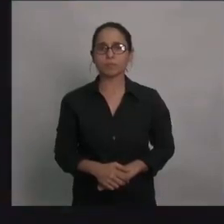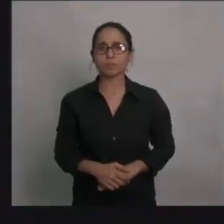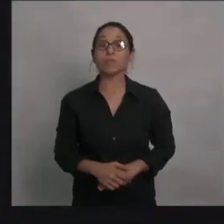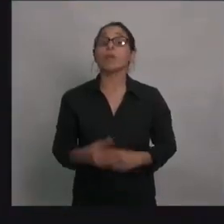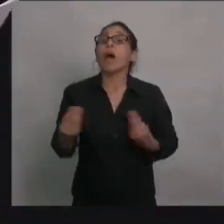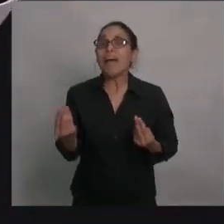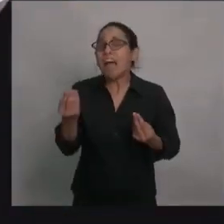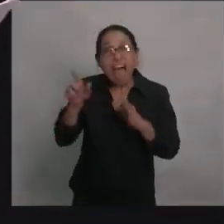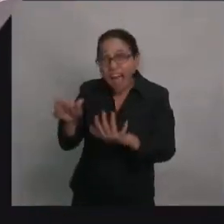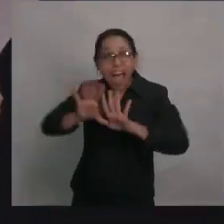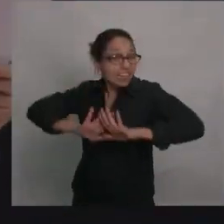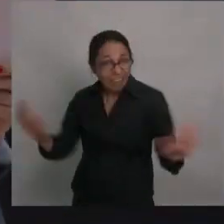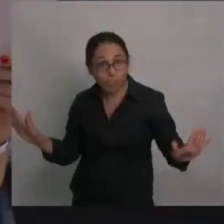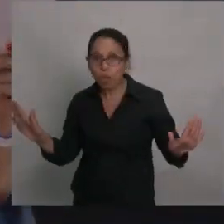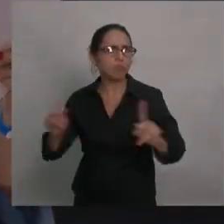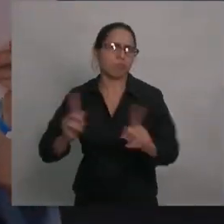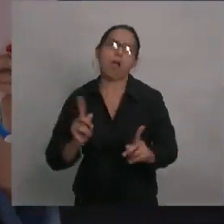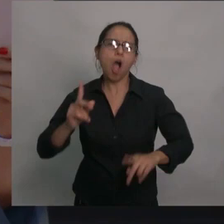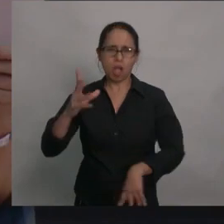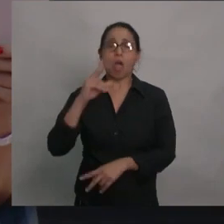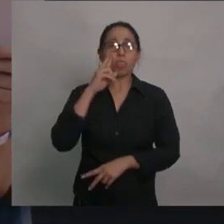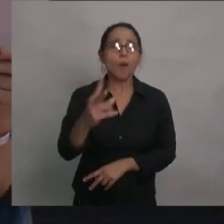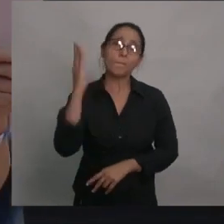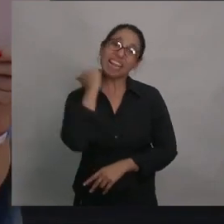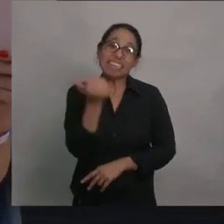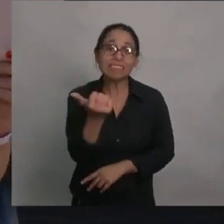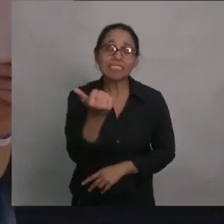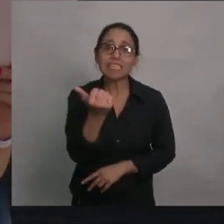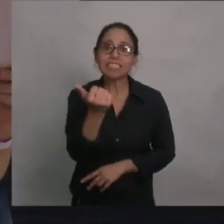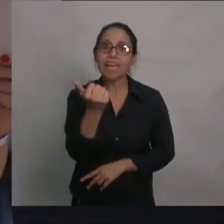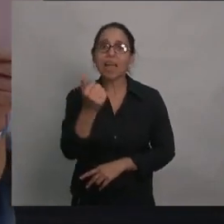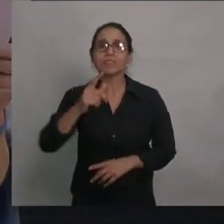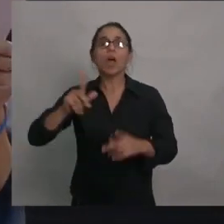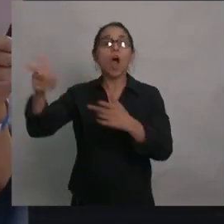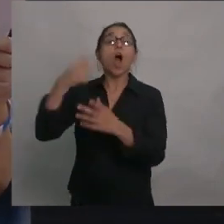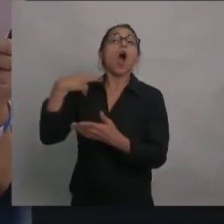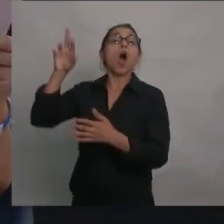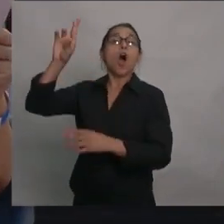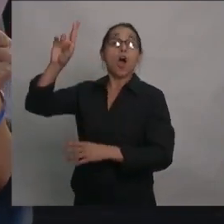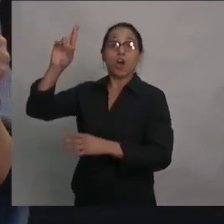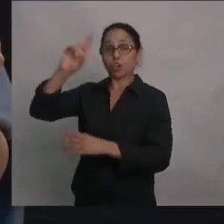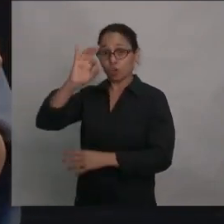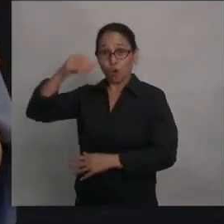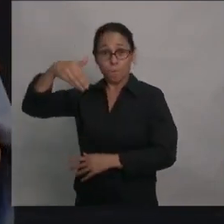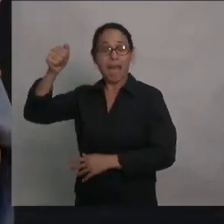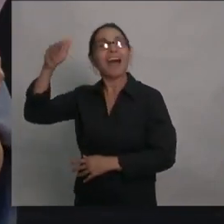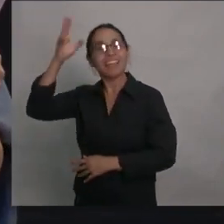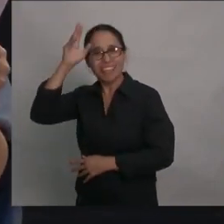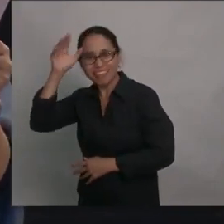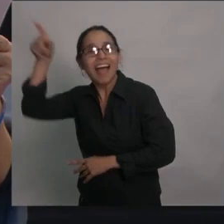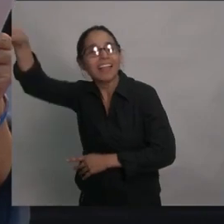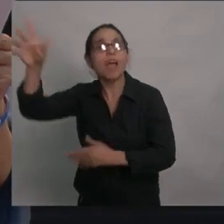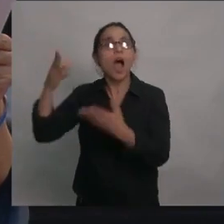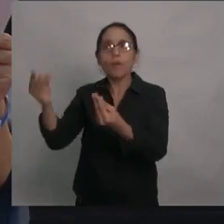La cosa no acaba aquí. 2016, ni una di meno en Roma. Contra las políticas de